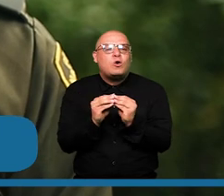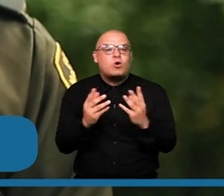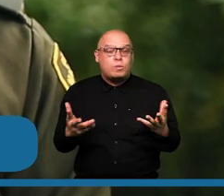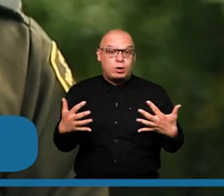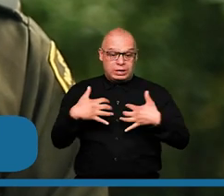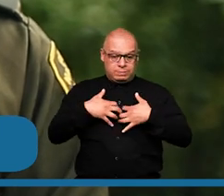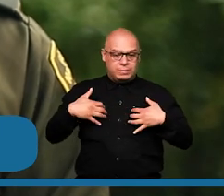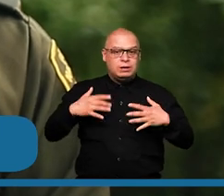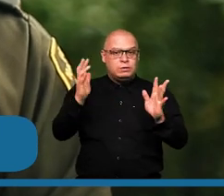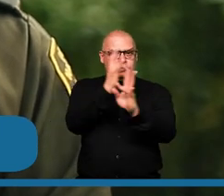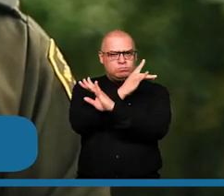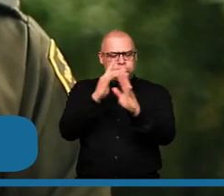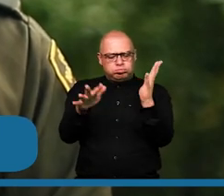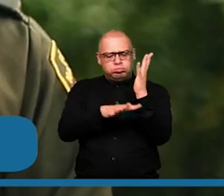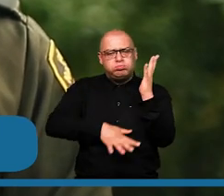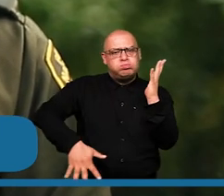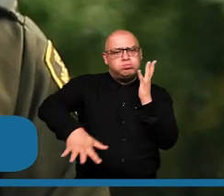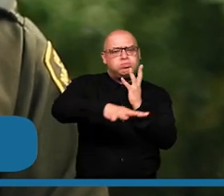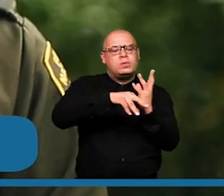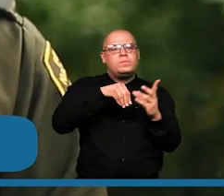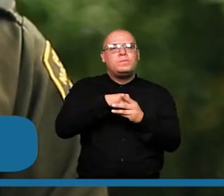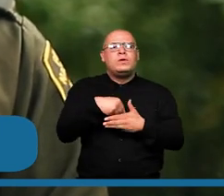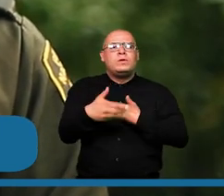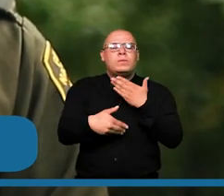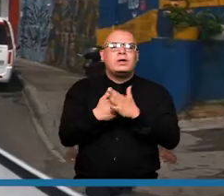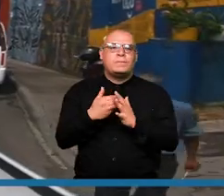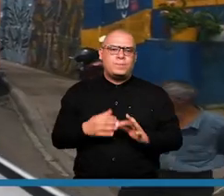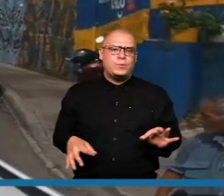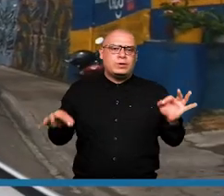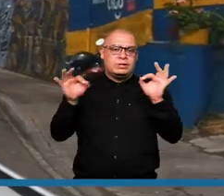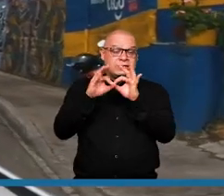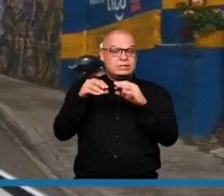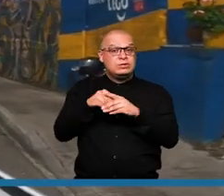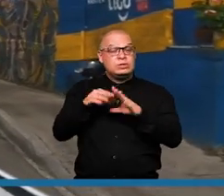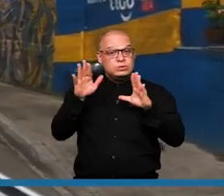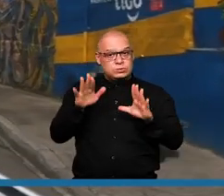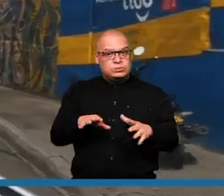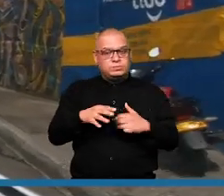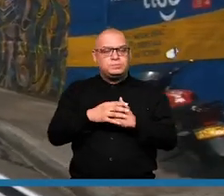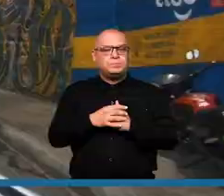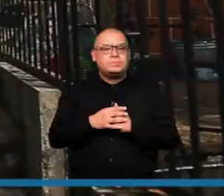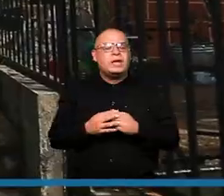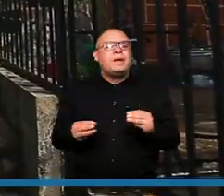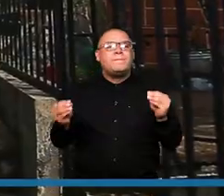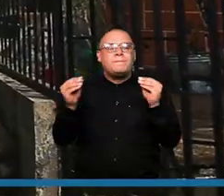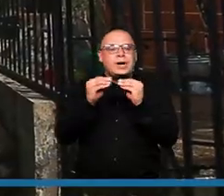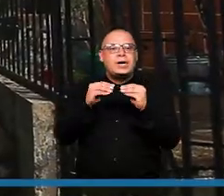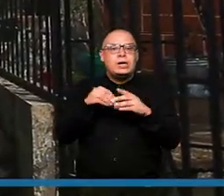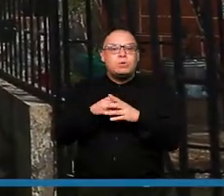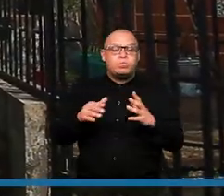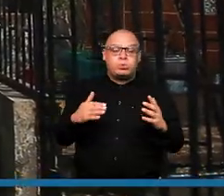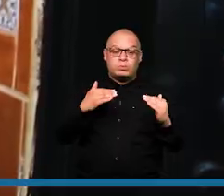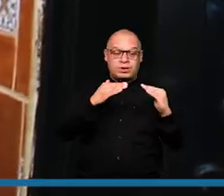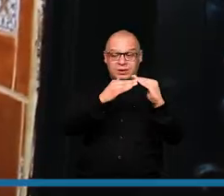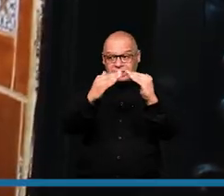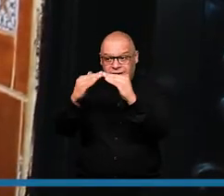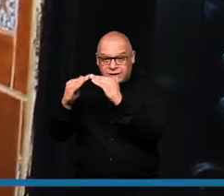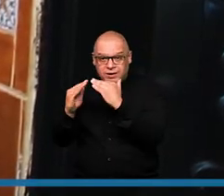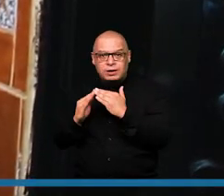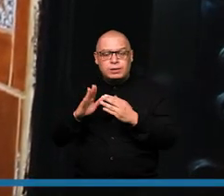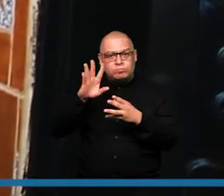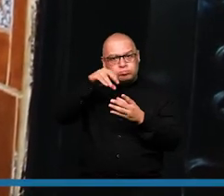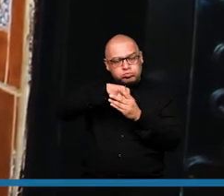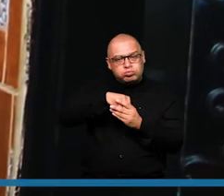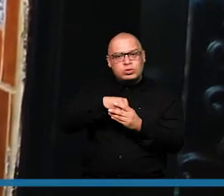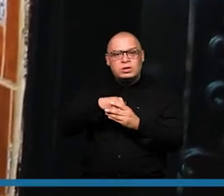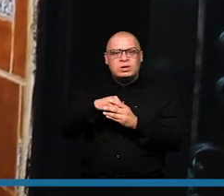la fauna silvestre, hacemos una articulación muy importante con la autoridad ambiental y es llegar a las casas o residencias